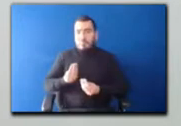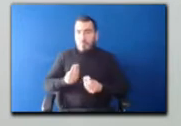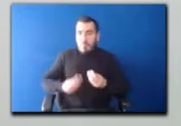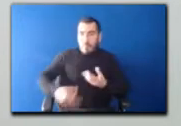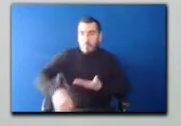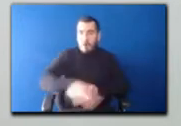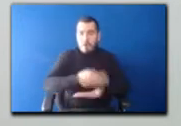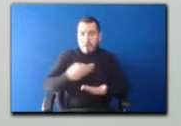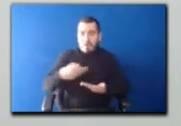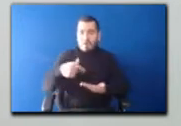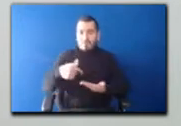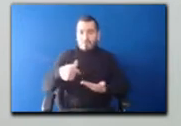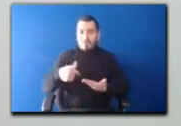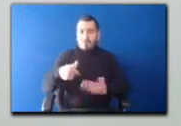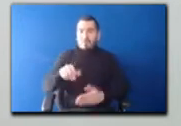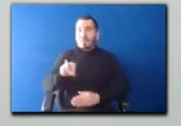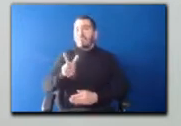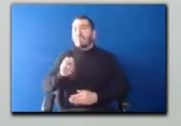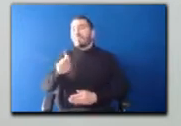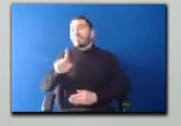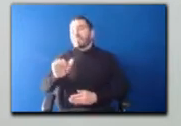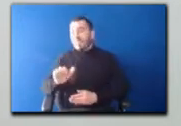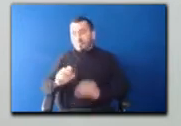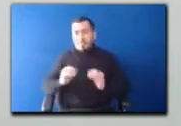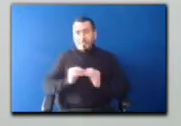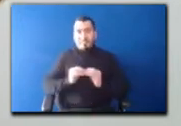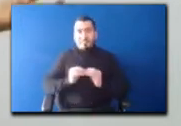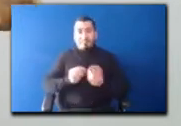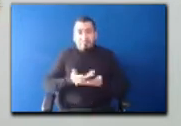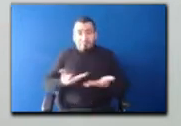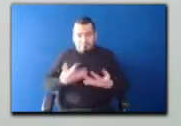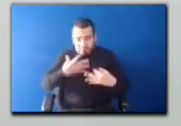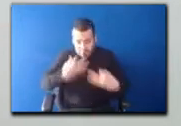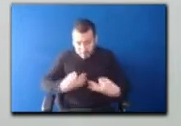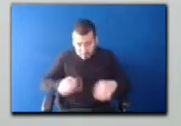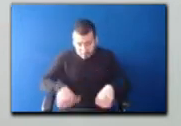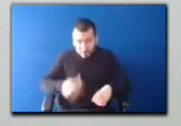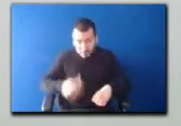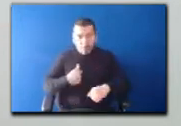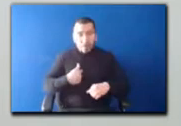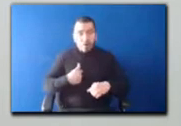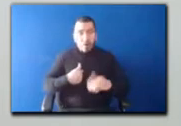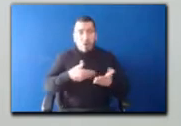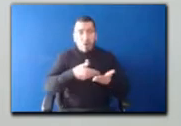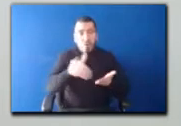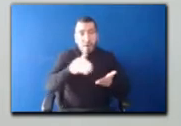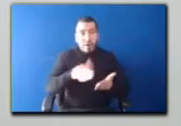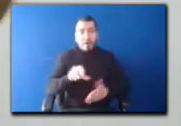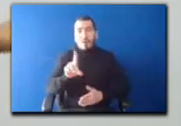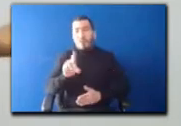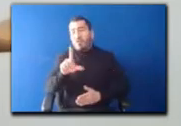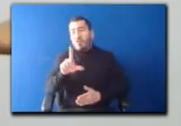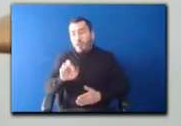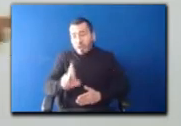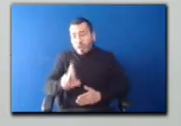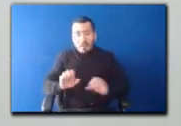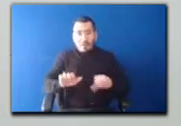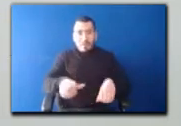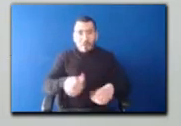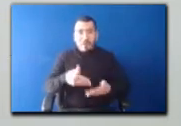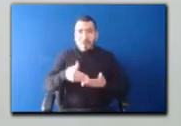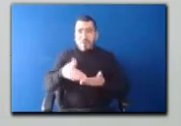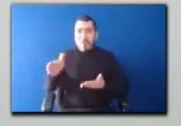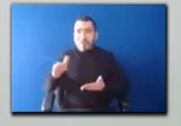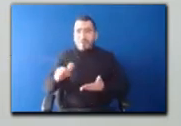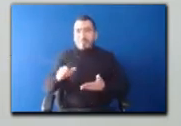no es un activo financiero, entonces es totalmente libre, así como yo puedo comprar un dólar, así como yo puedo comprar un diamante, como puedo comprar oro,